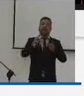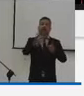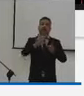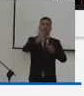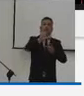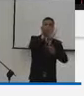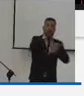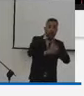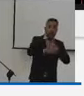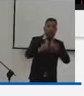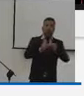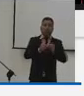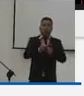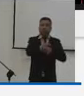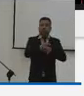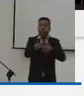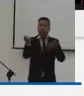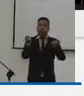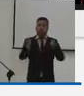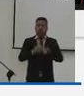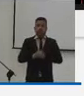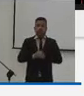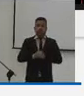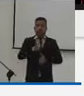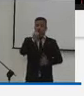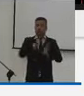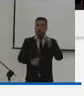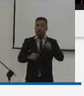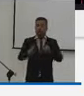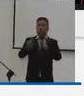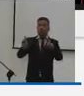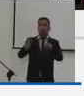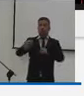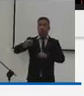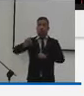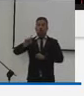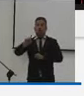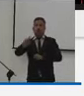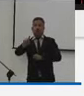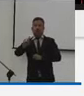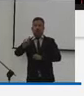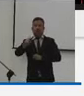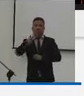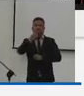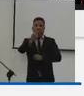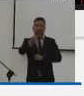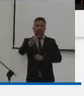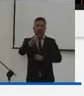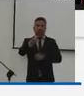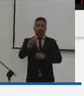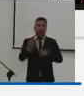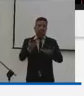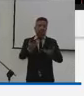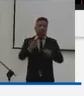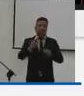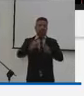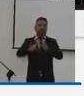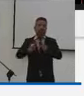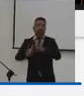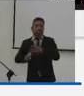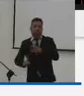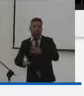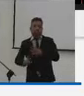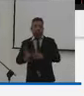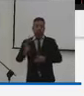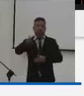departamental y municipal. Y finalmente, el título once, establece disposiciones